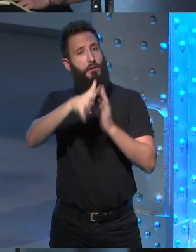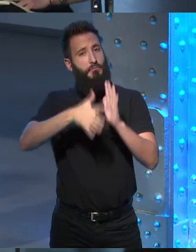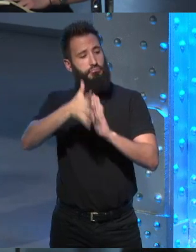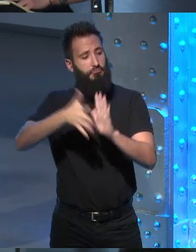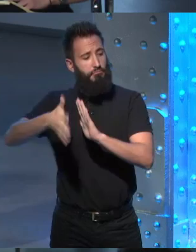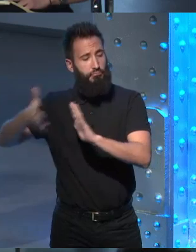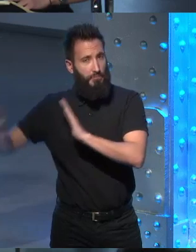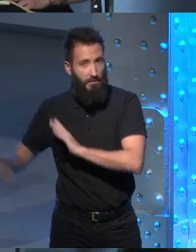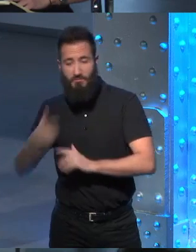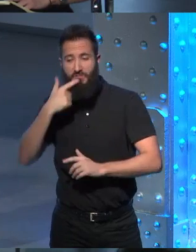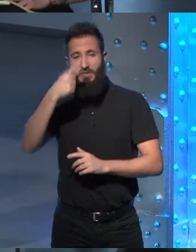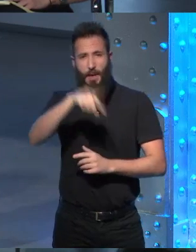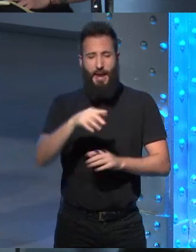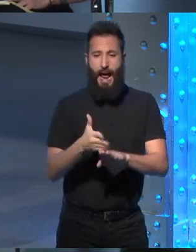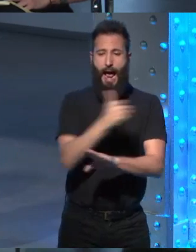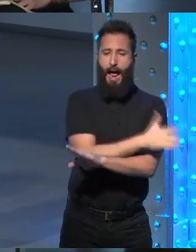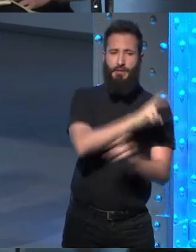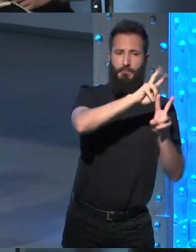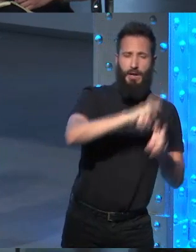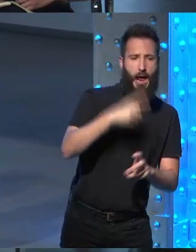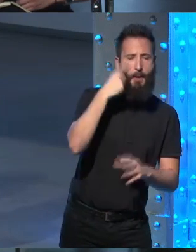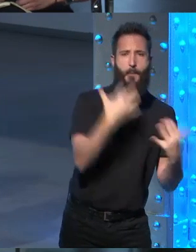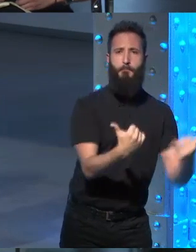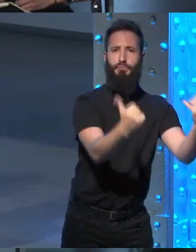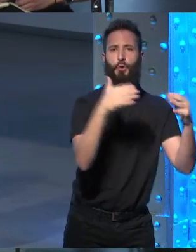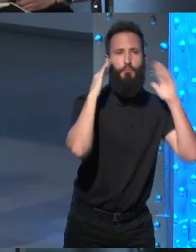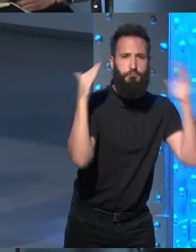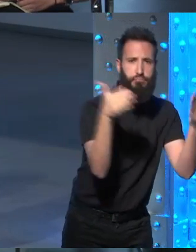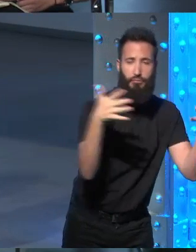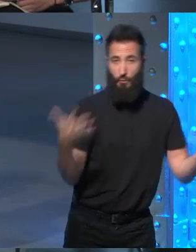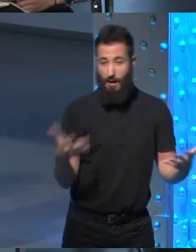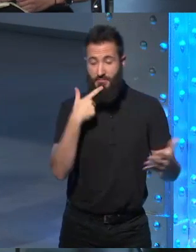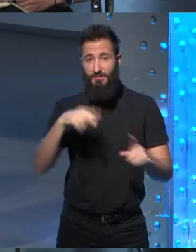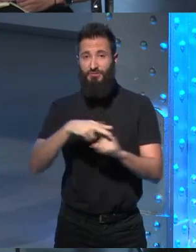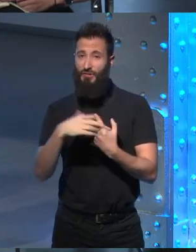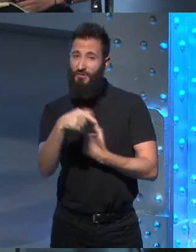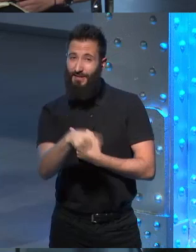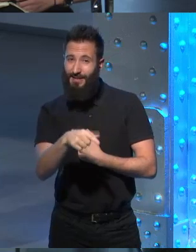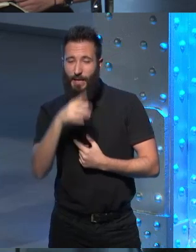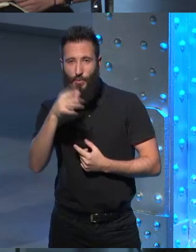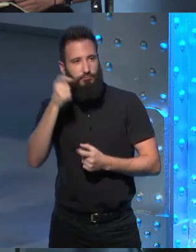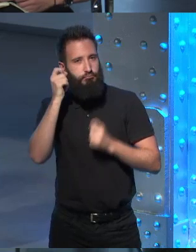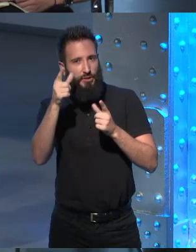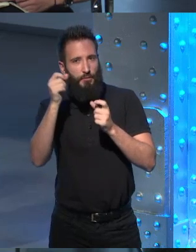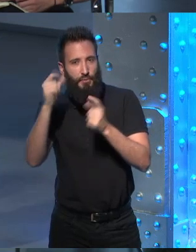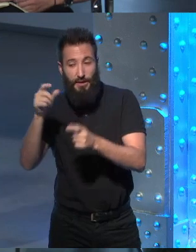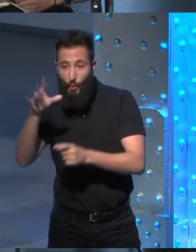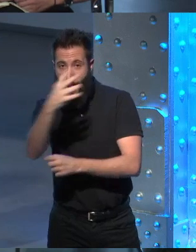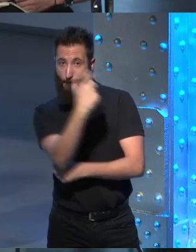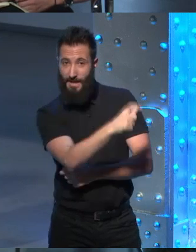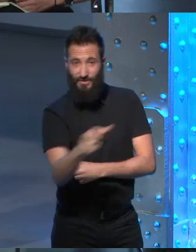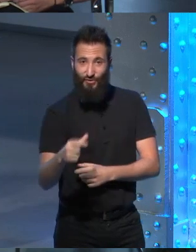previo de un poco del tipo de audiencia que vamos a tratar, y en este caso, por ejemplo, lo que conseguimos es que mediante el descubrimiento del propio